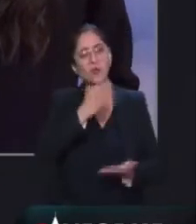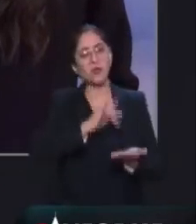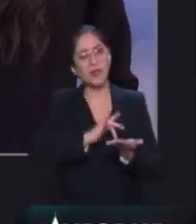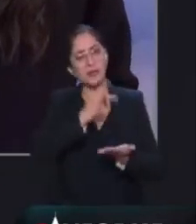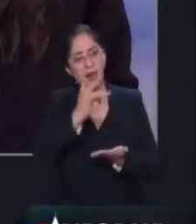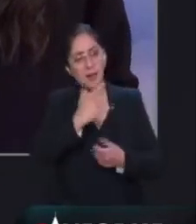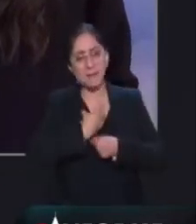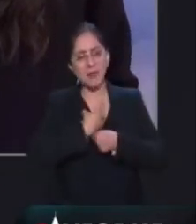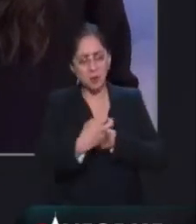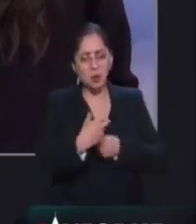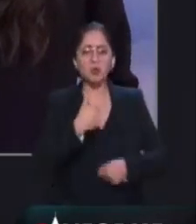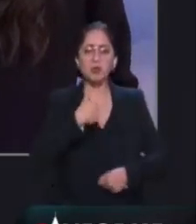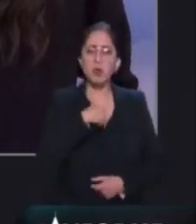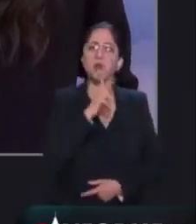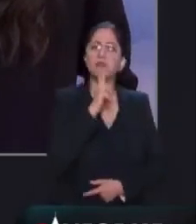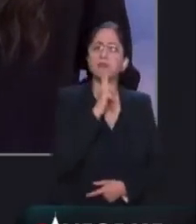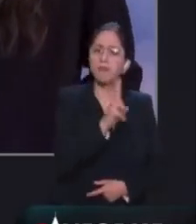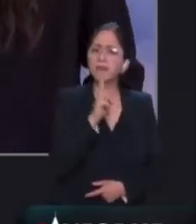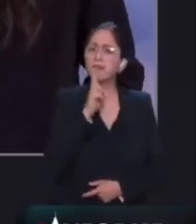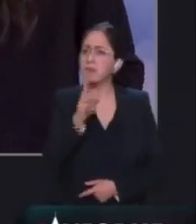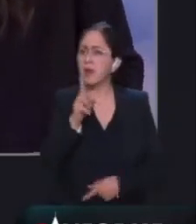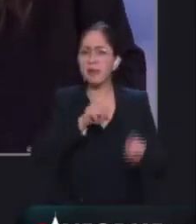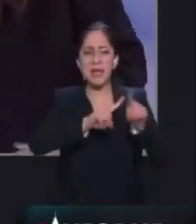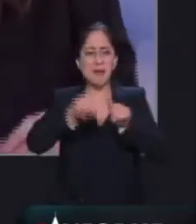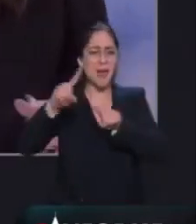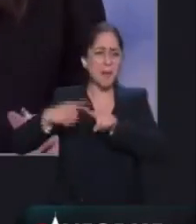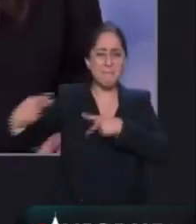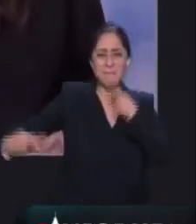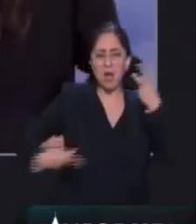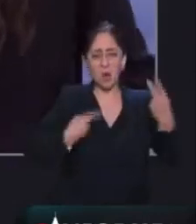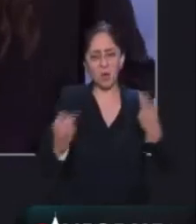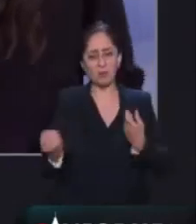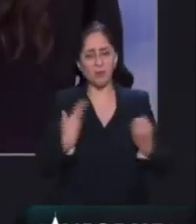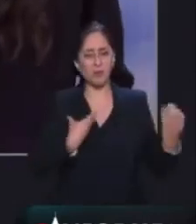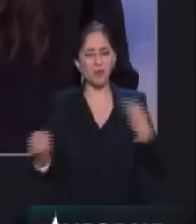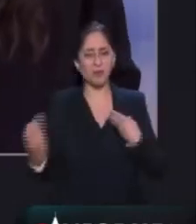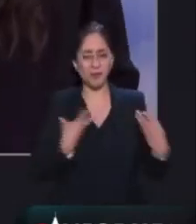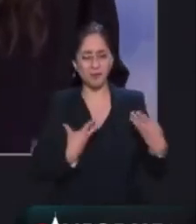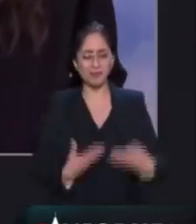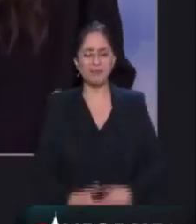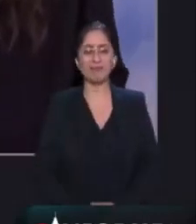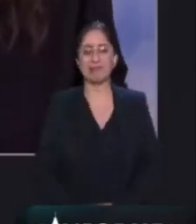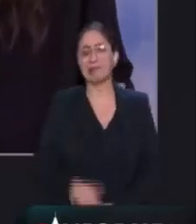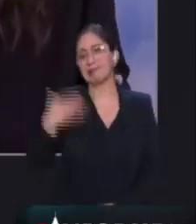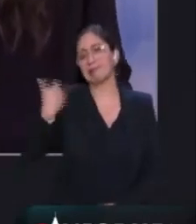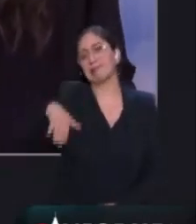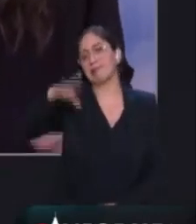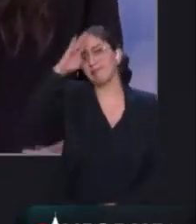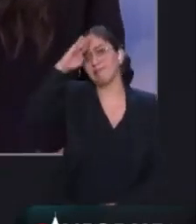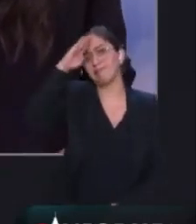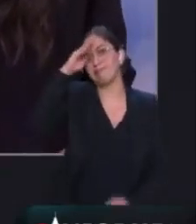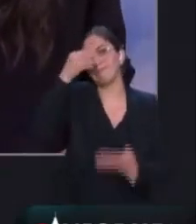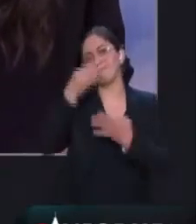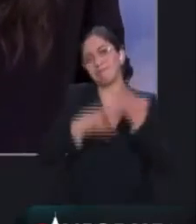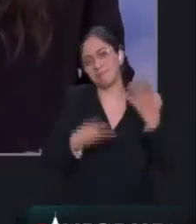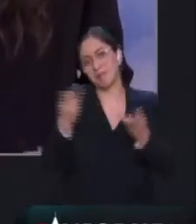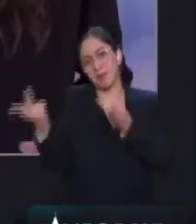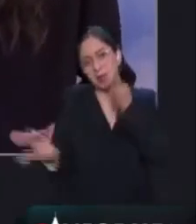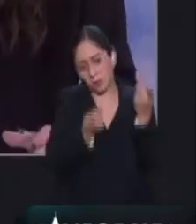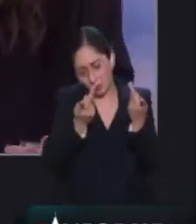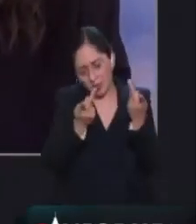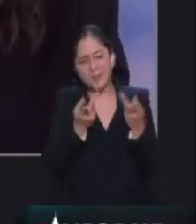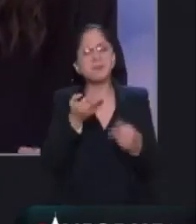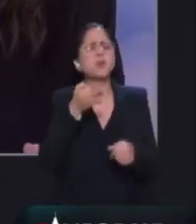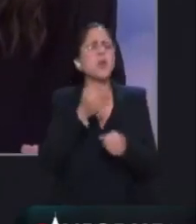responder. ¿Cuántas interrogantes me planteé? No, pues tenemos todas. Primero, el comentario, el balance, Juan